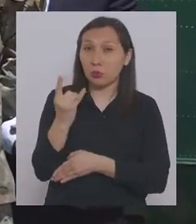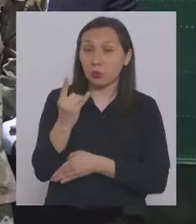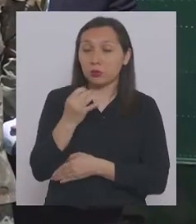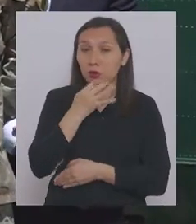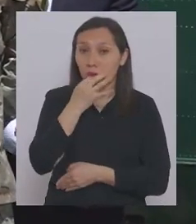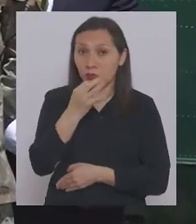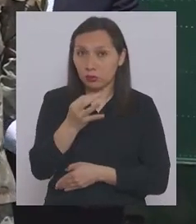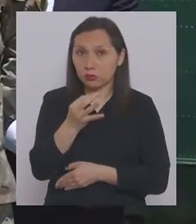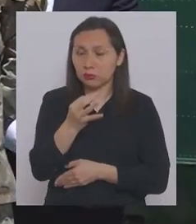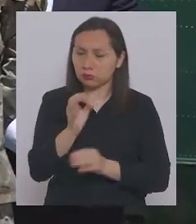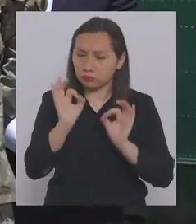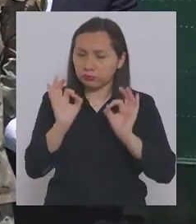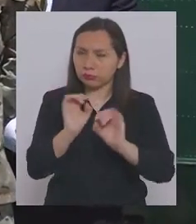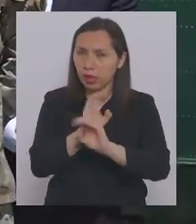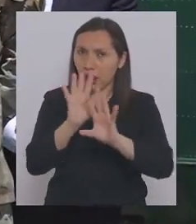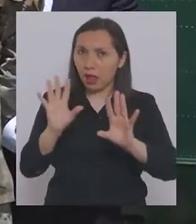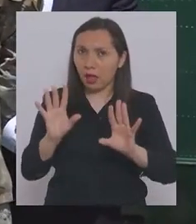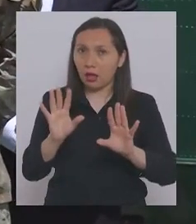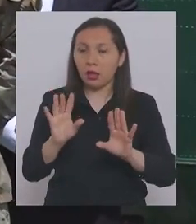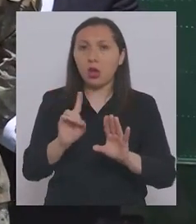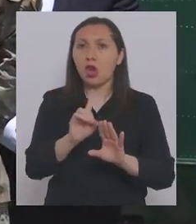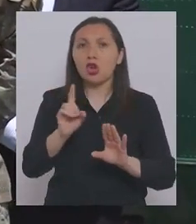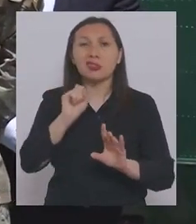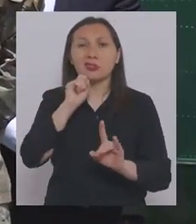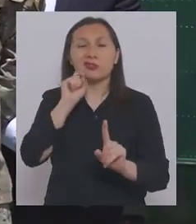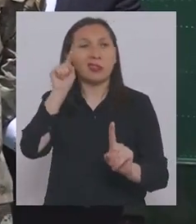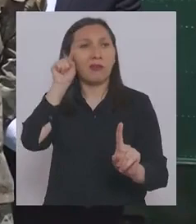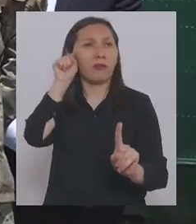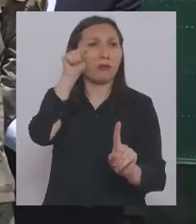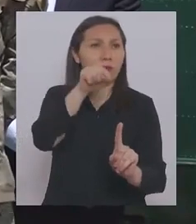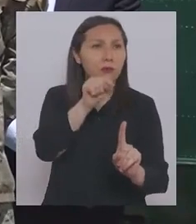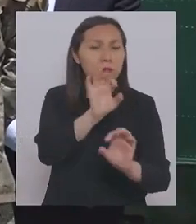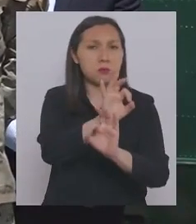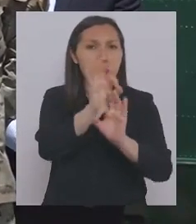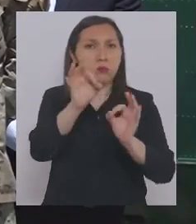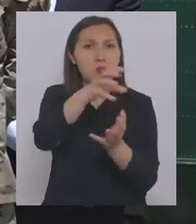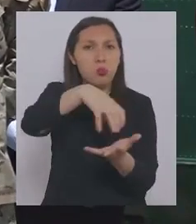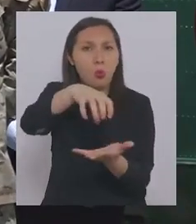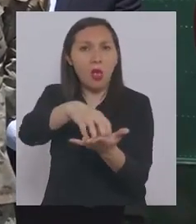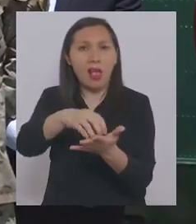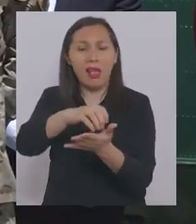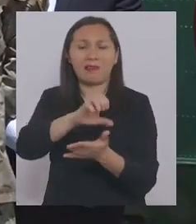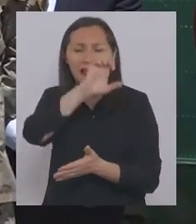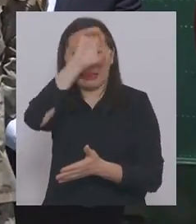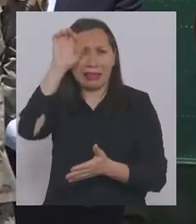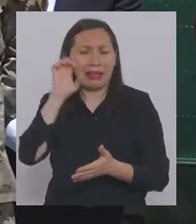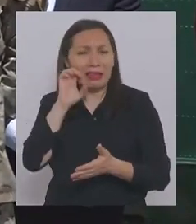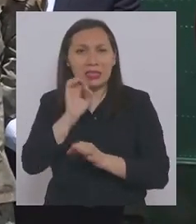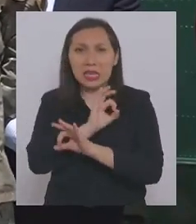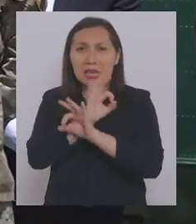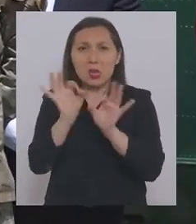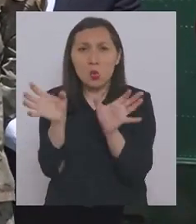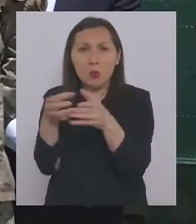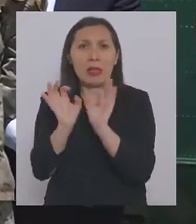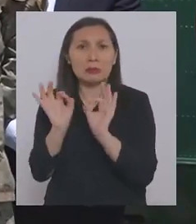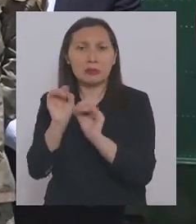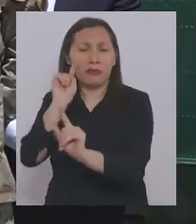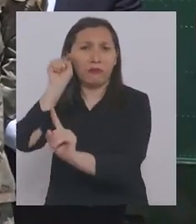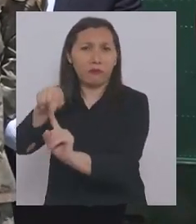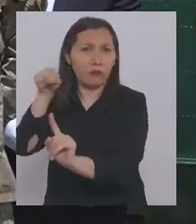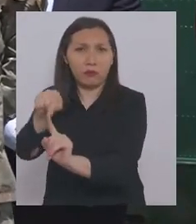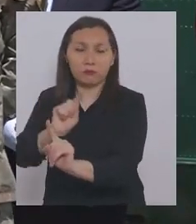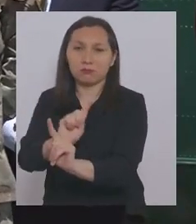decir con todas sus letras, no se dirige contra ningún pueblo, ninguna etnia, ni ningún grupo en especial.